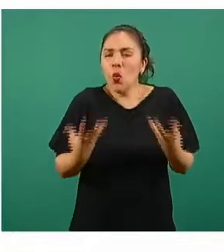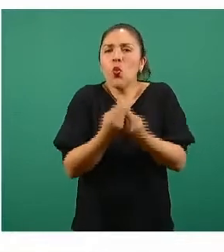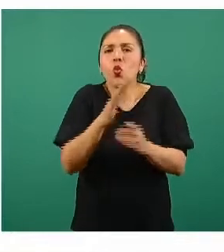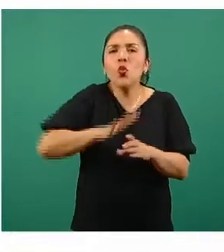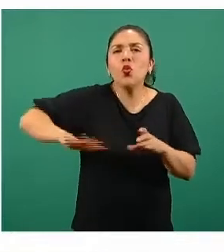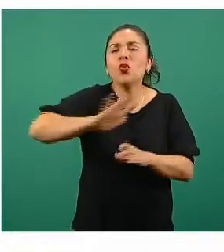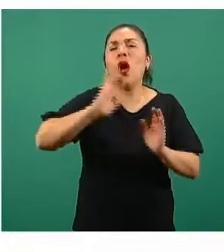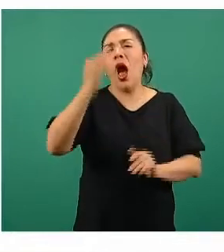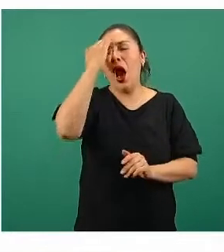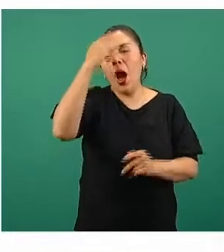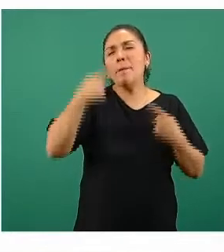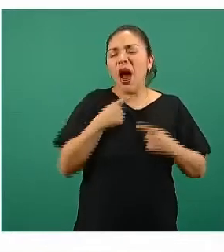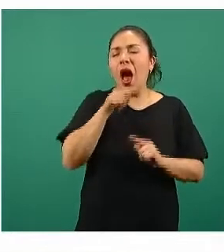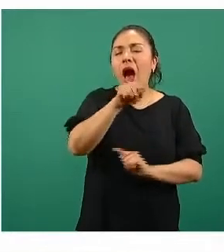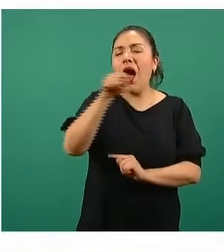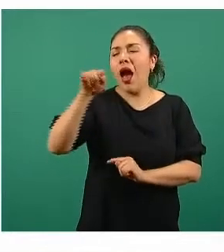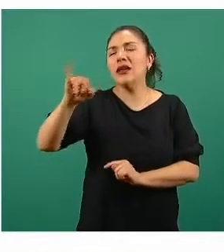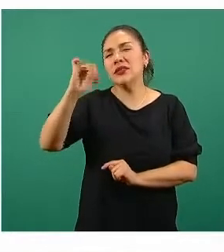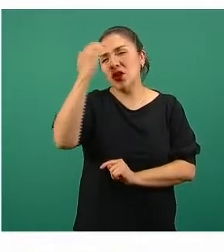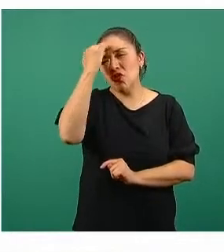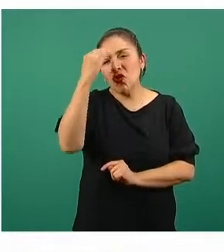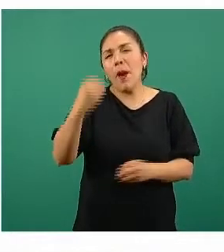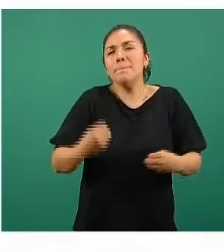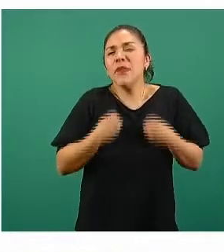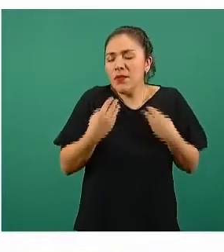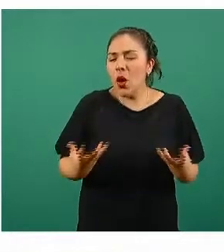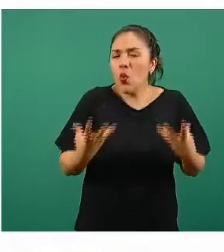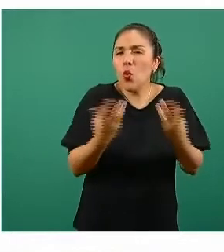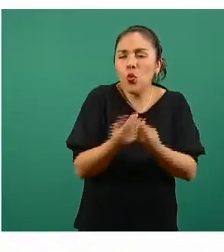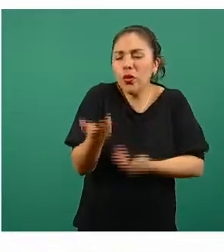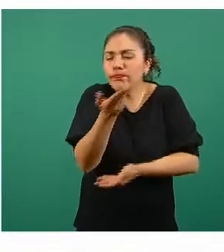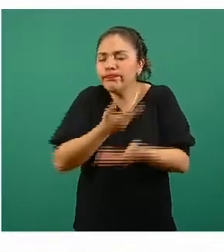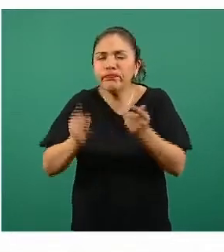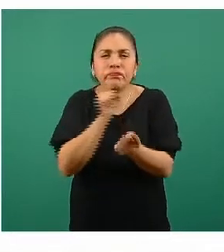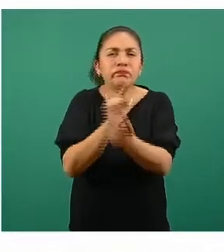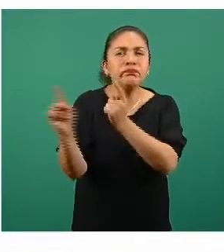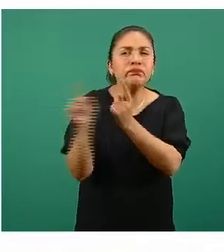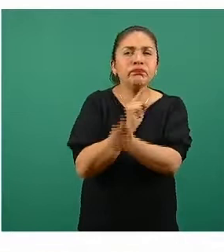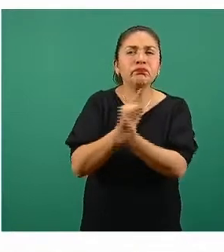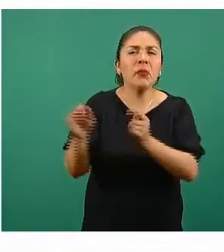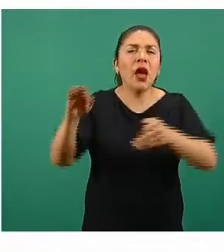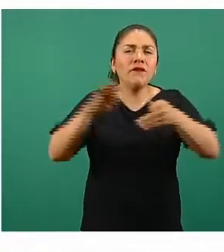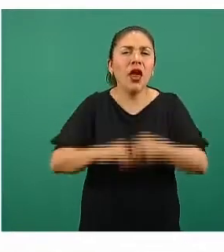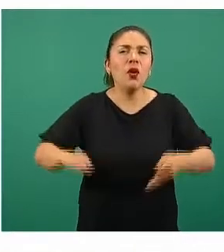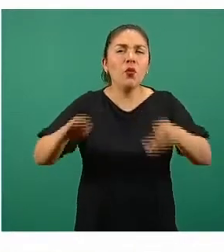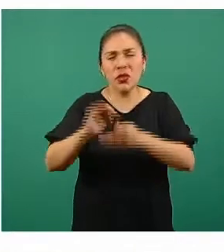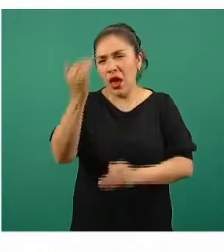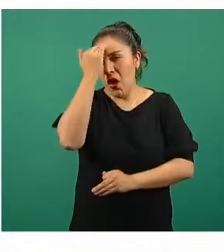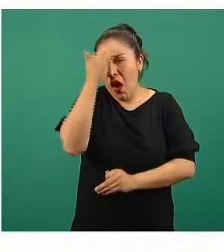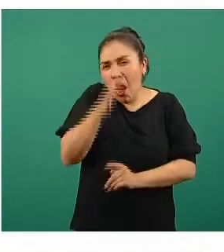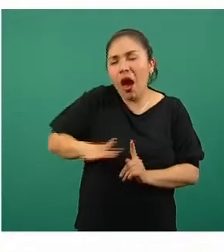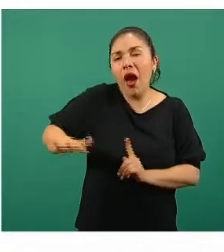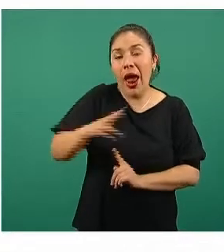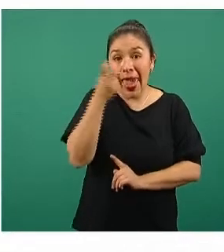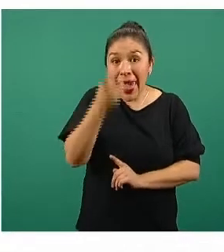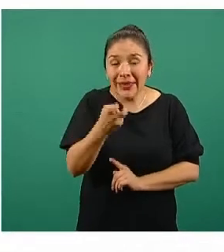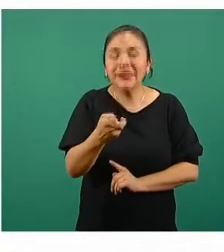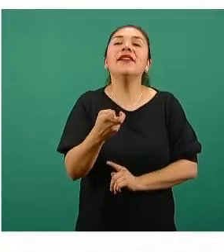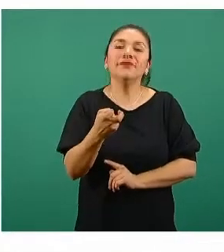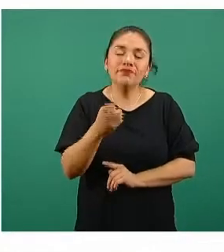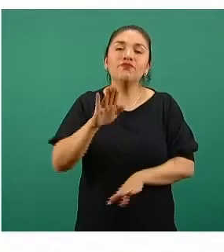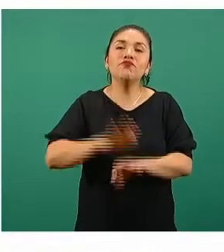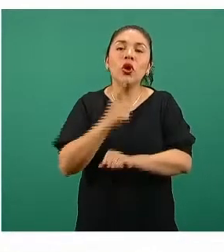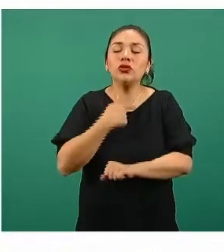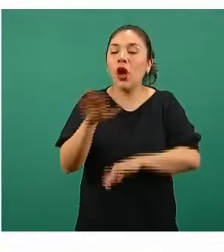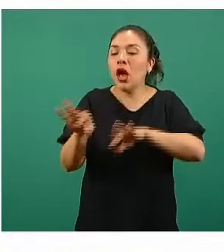que conocen a las personas, que viven con ellas, que tienen un contacto directo y frecuente con ellas, y por eso